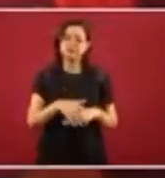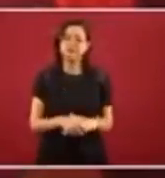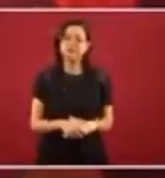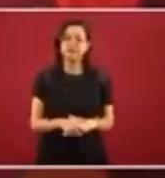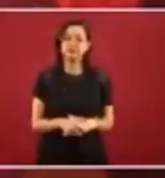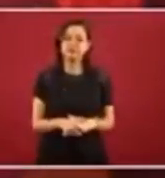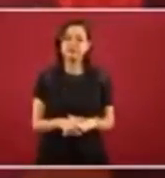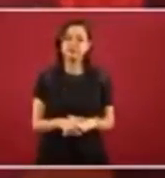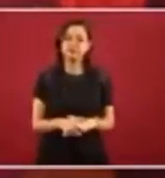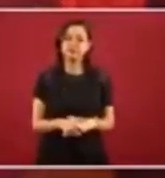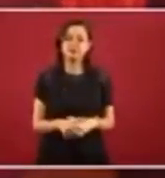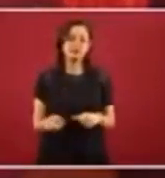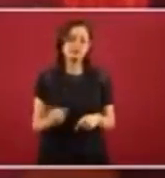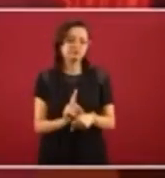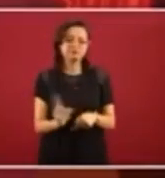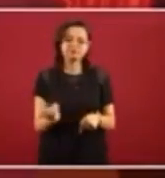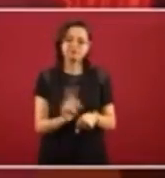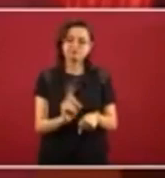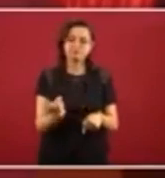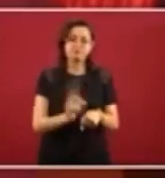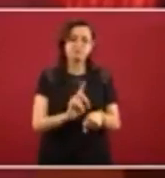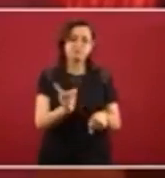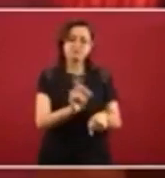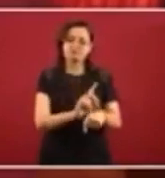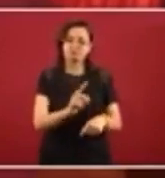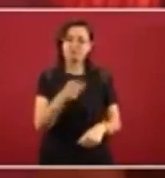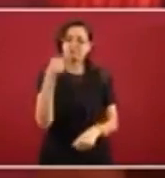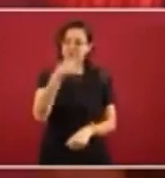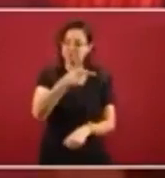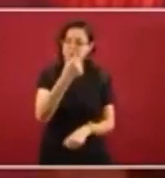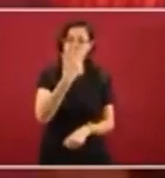de todos los días.